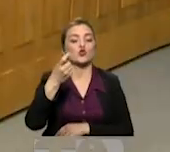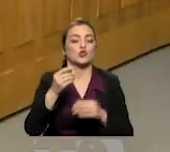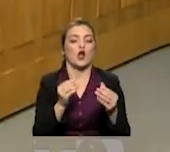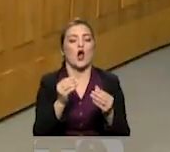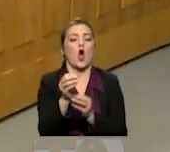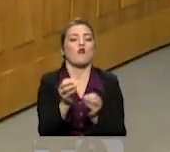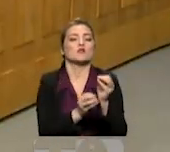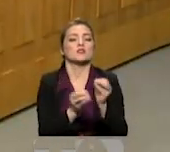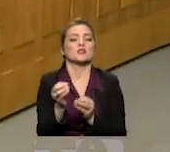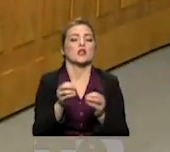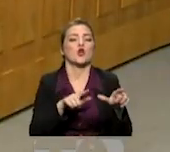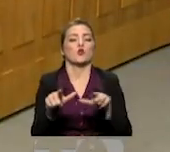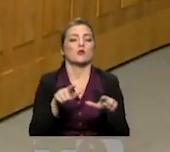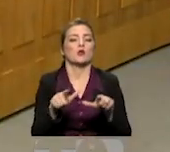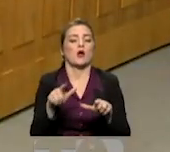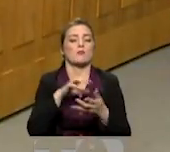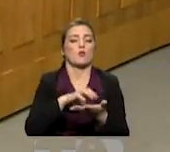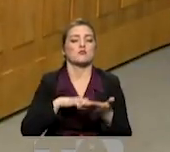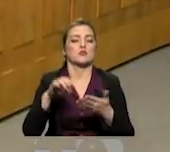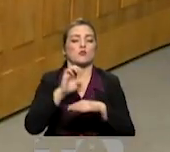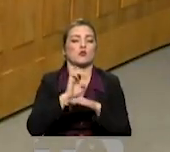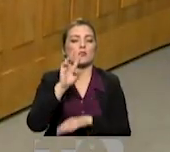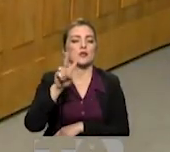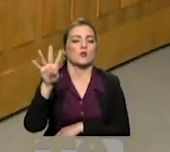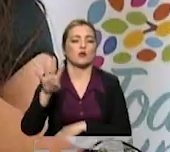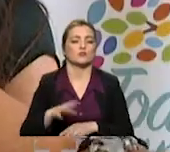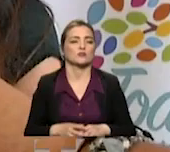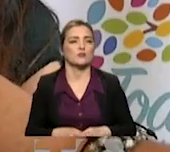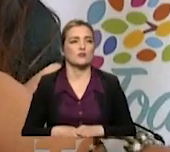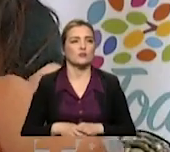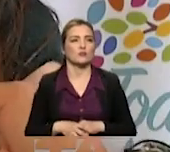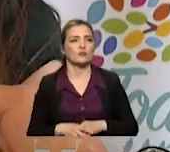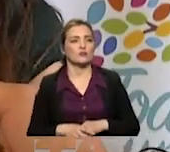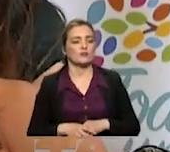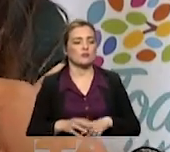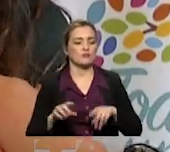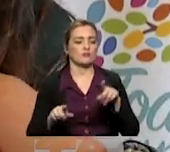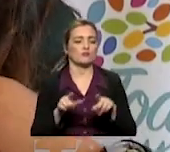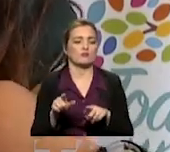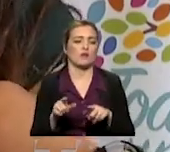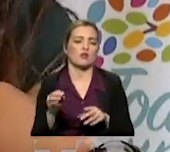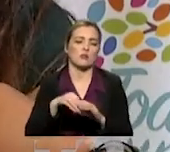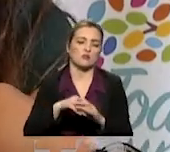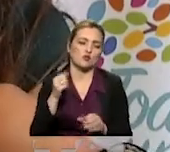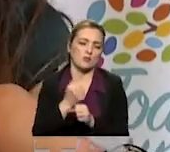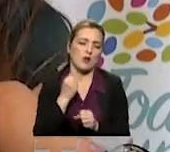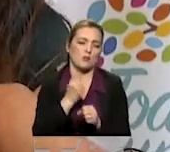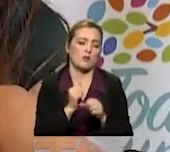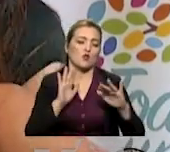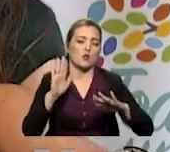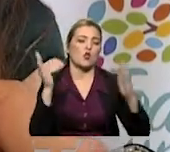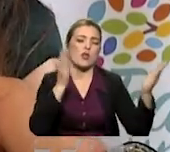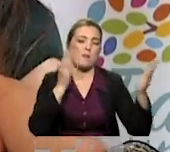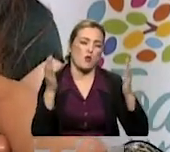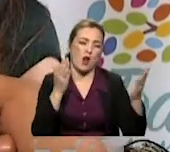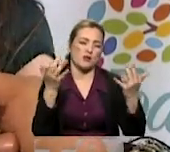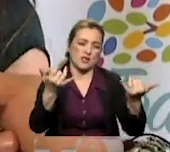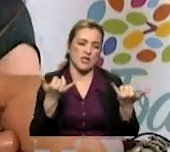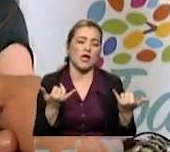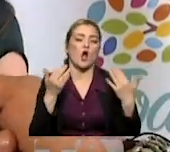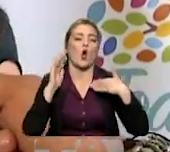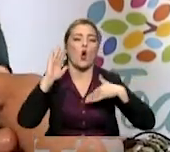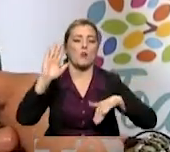laboratorios ubicados en las 24 provincias del país muchos de ellos ya se encuentran en el magisterio pero con nombramientos provisionales o